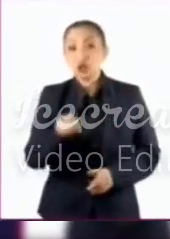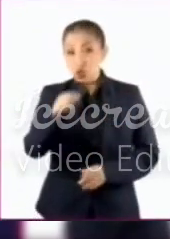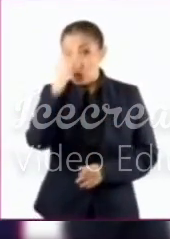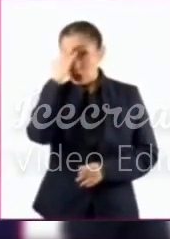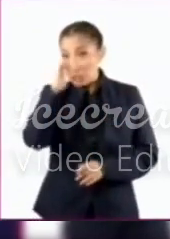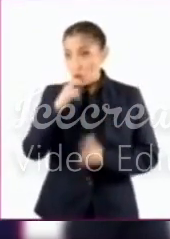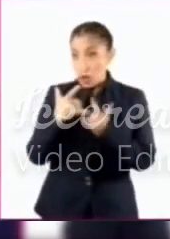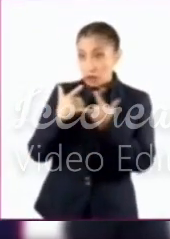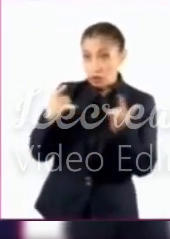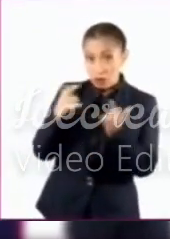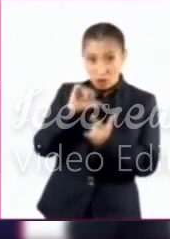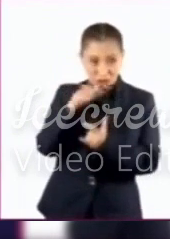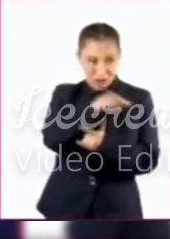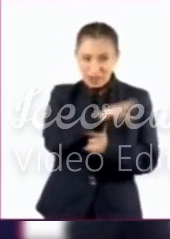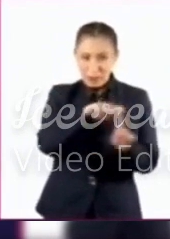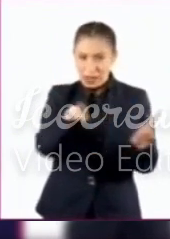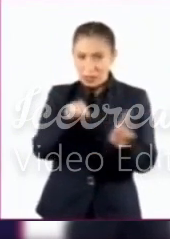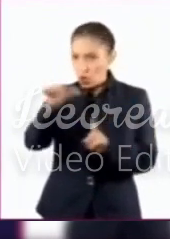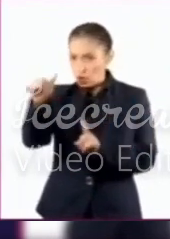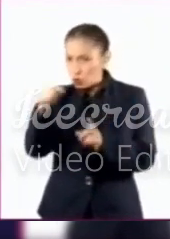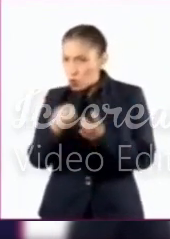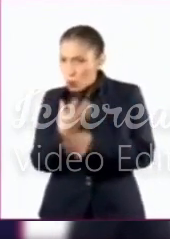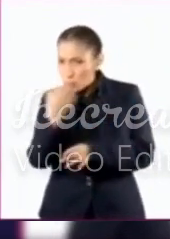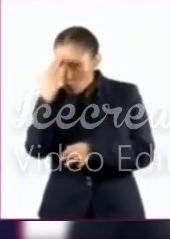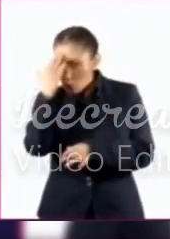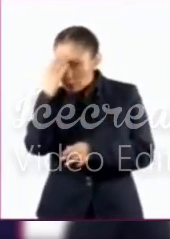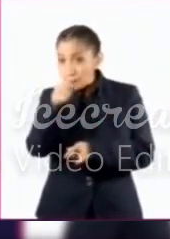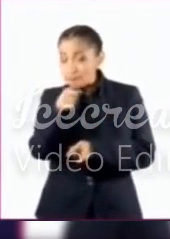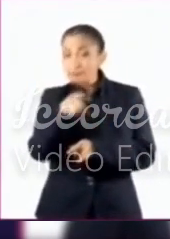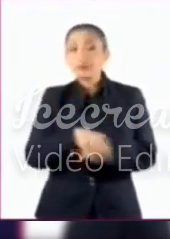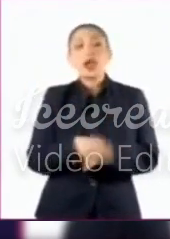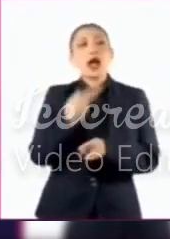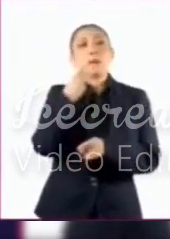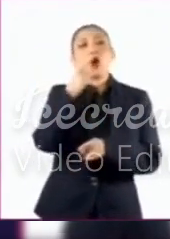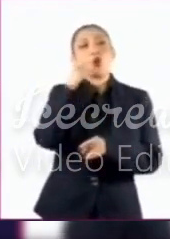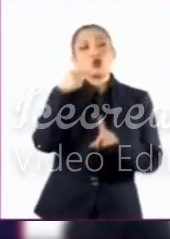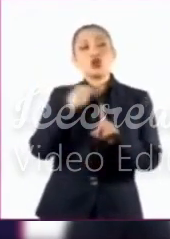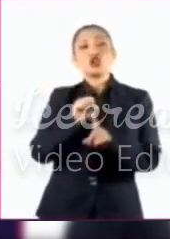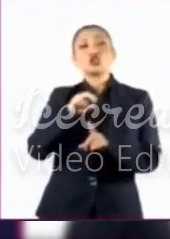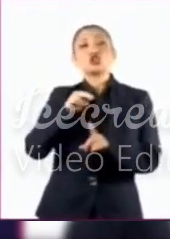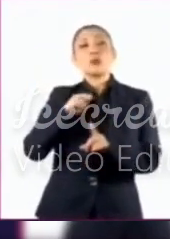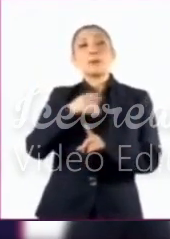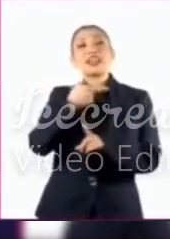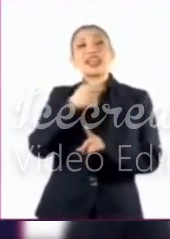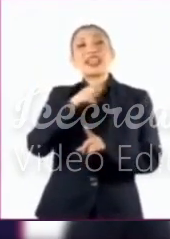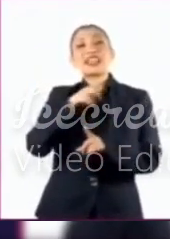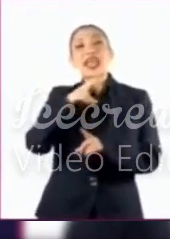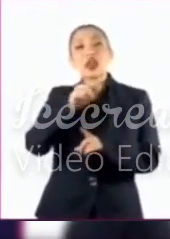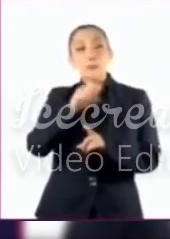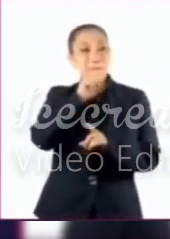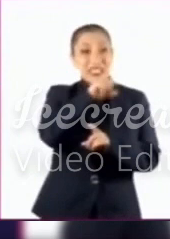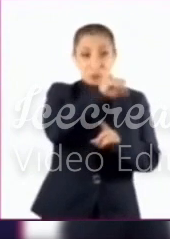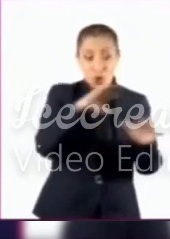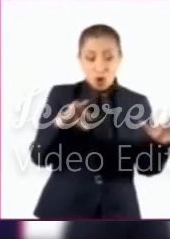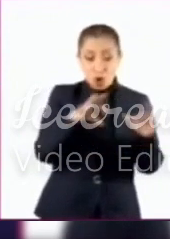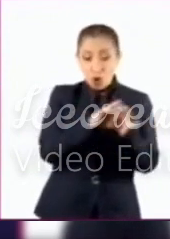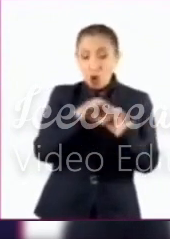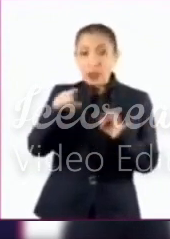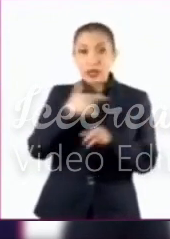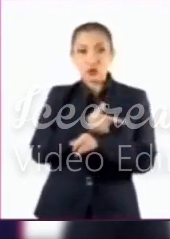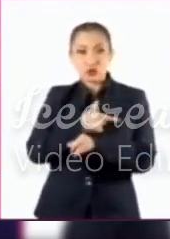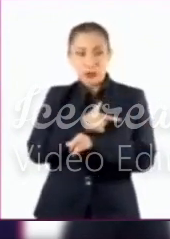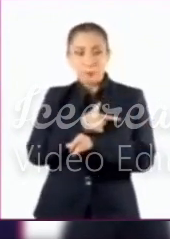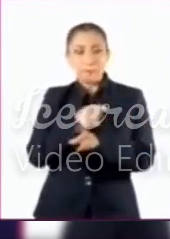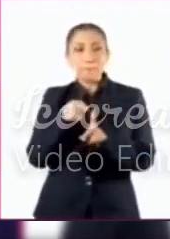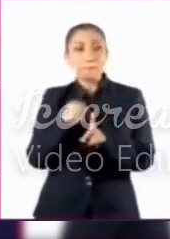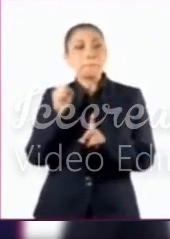¿Conocen algún cuento además del que leímos? Ahora hablaremos de uno de los subgéneros que se derivan de la fantasía y que a muchos les